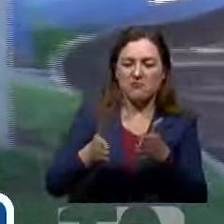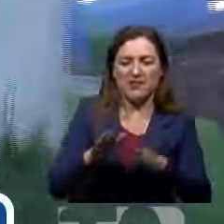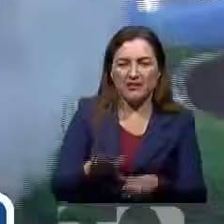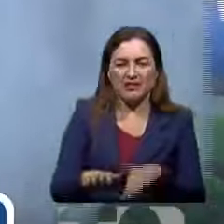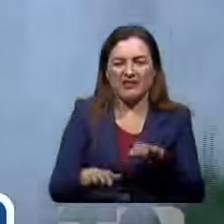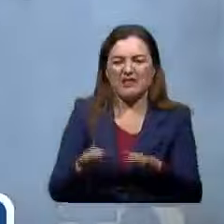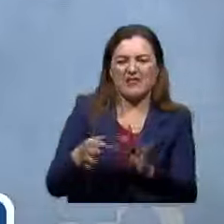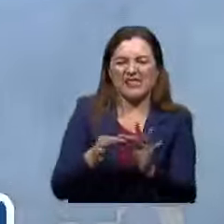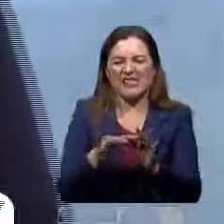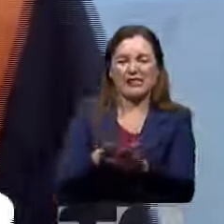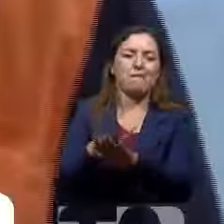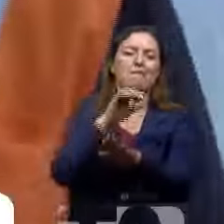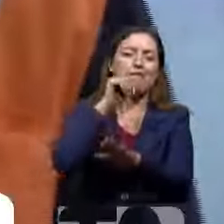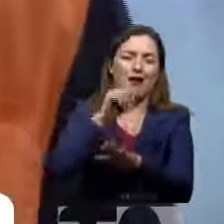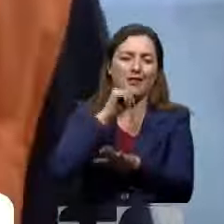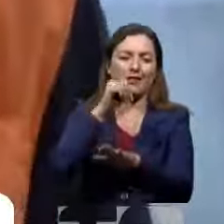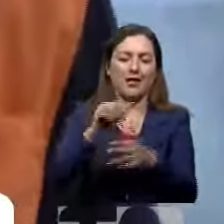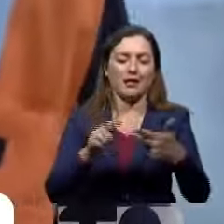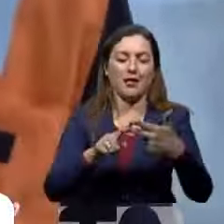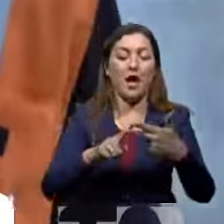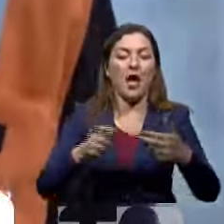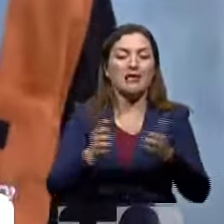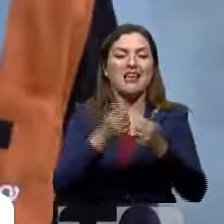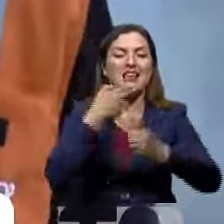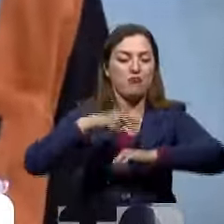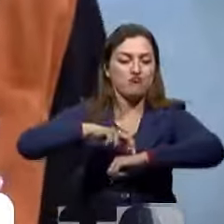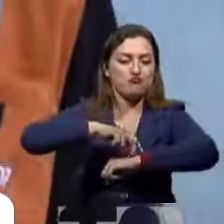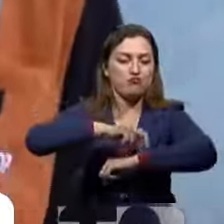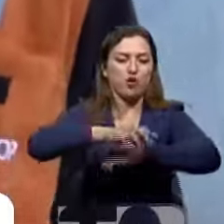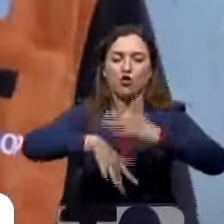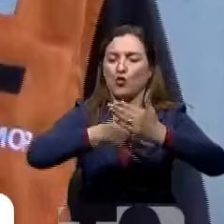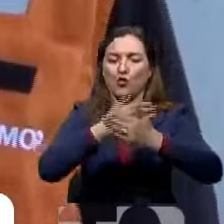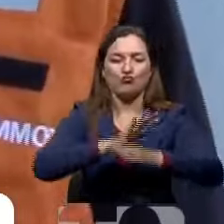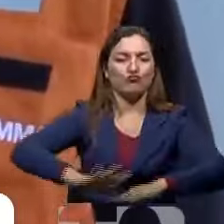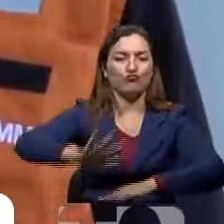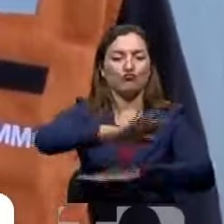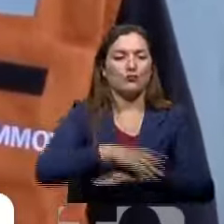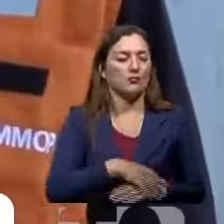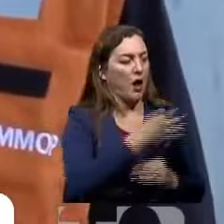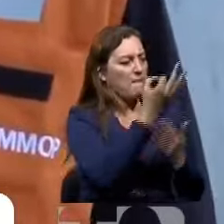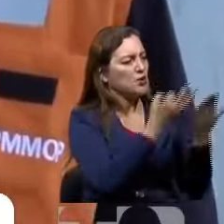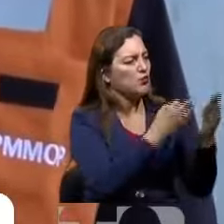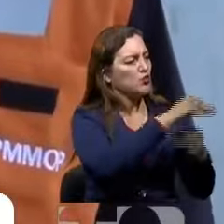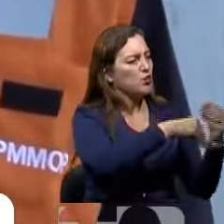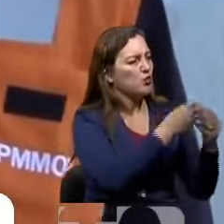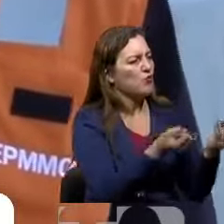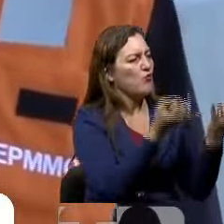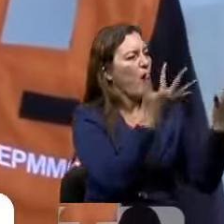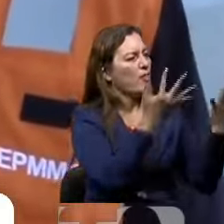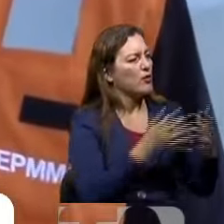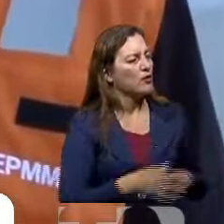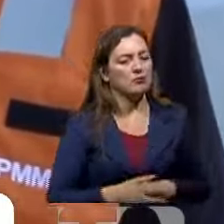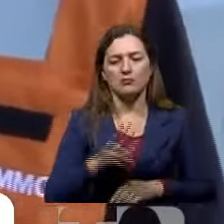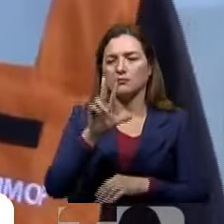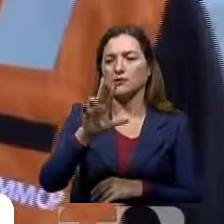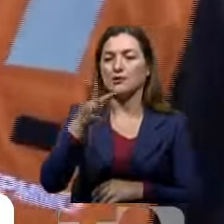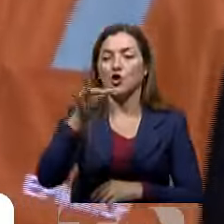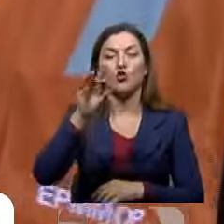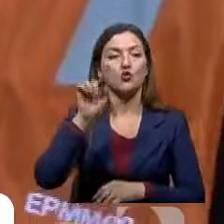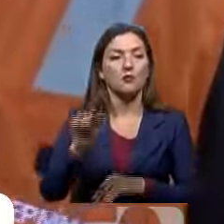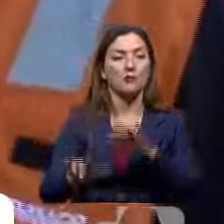aceras de todo el perímetro. Ok, ¿a cuánto asciende el presupuesto invertido en esta rehabilitación? El presupuesto es de 318